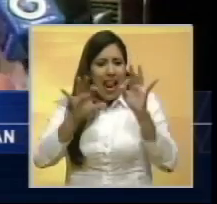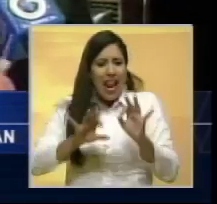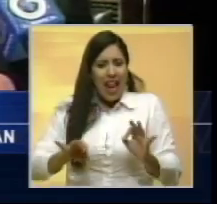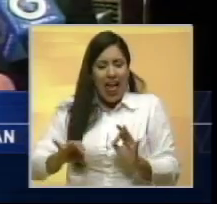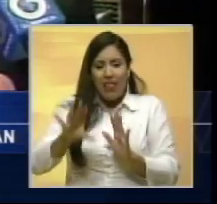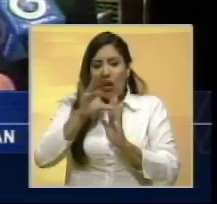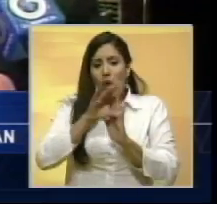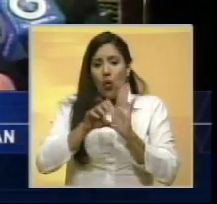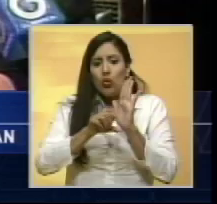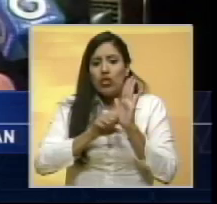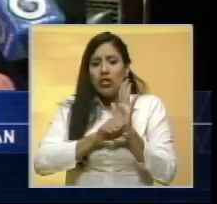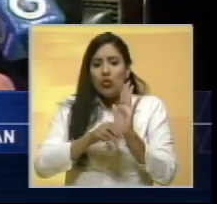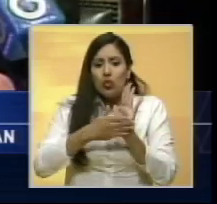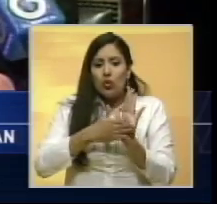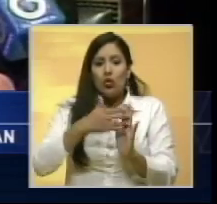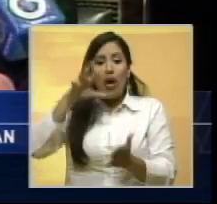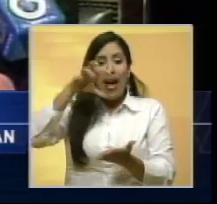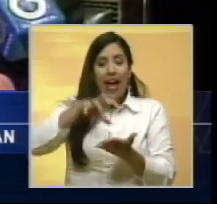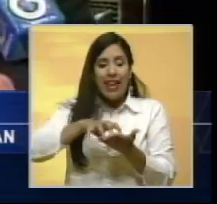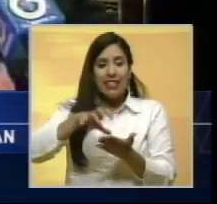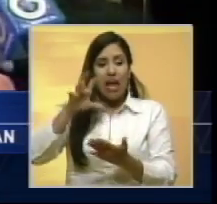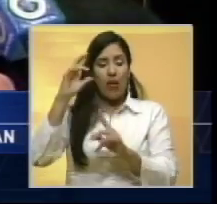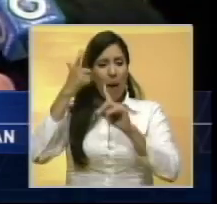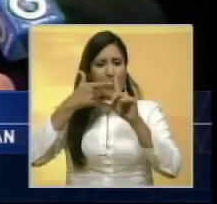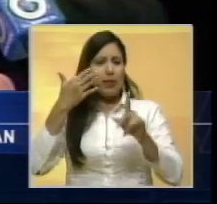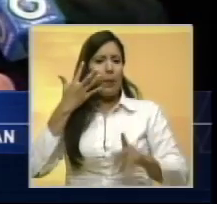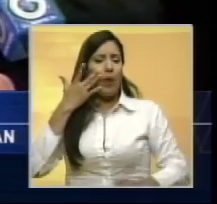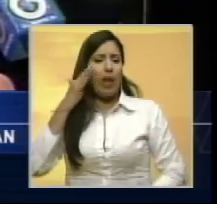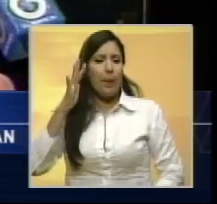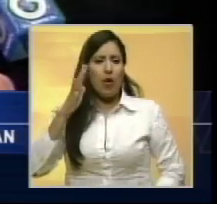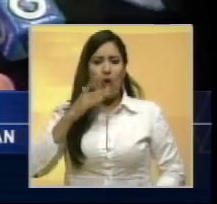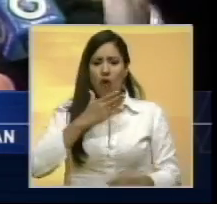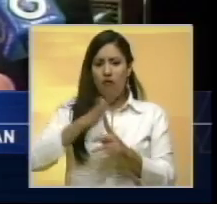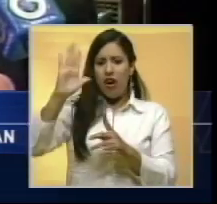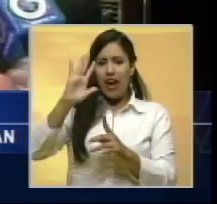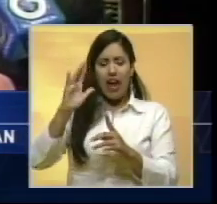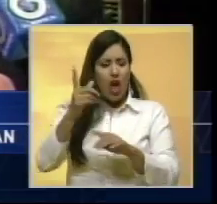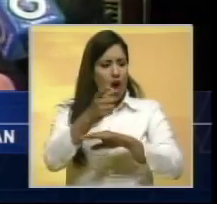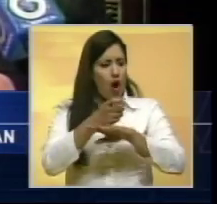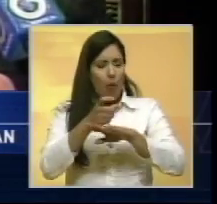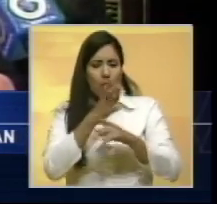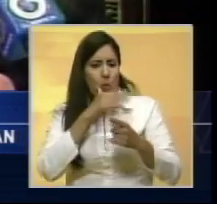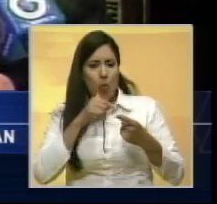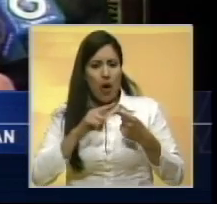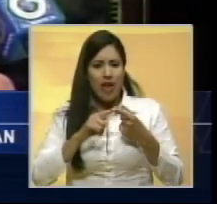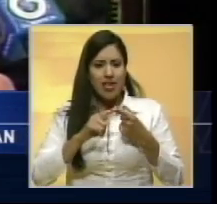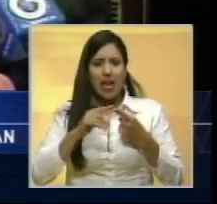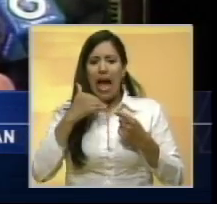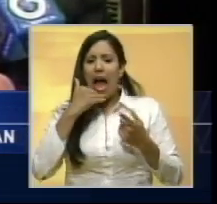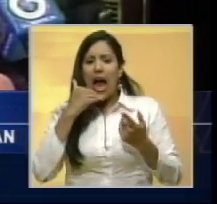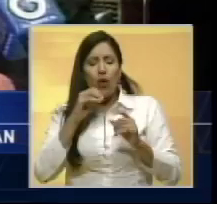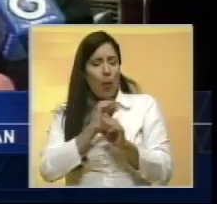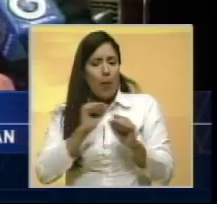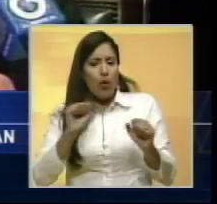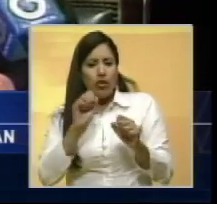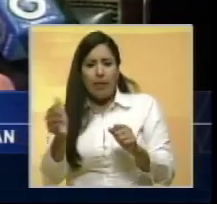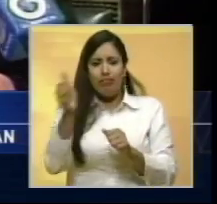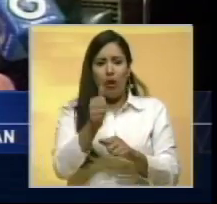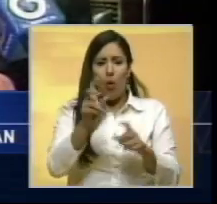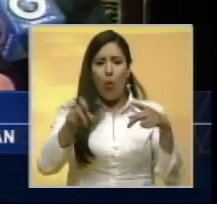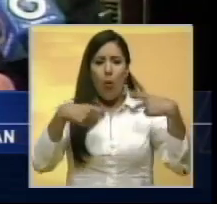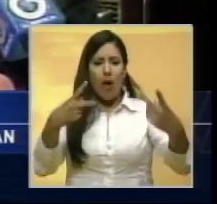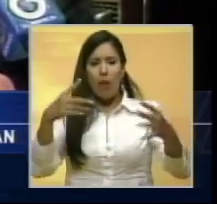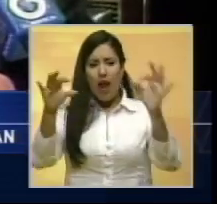federal constitucional al Estado Amazonas. Es como que si lo hayan dejado sin gobernador y la imposibilidad de que tuvieran